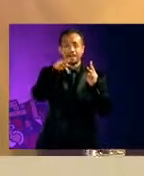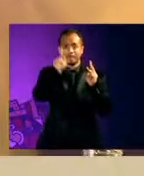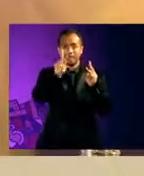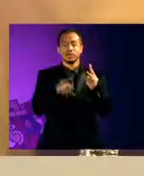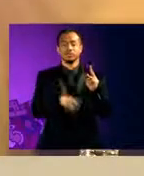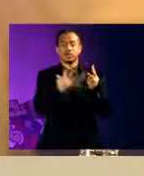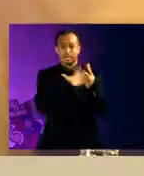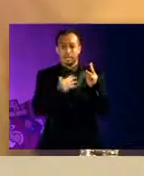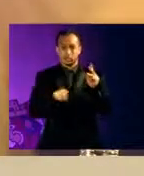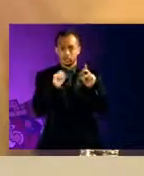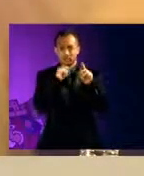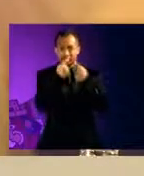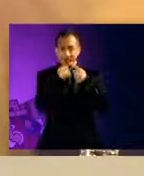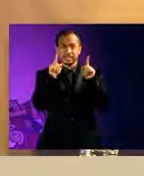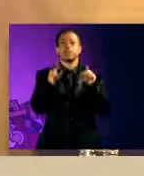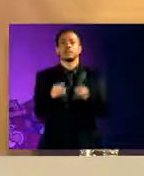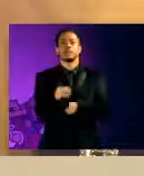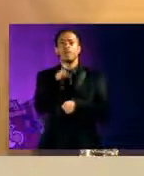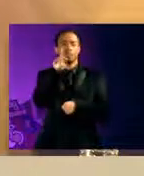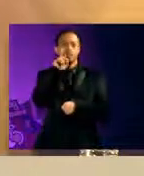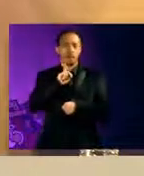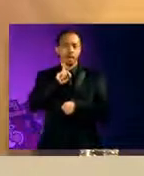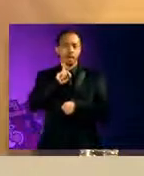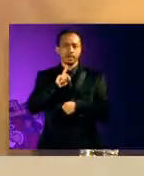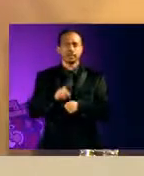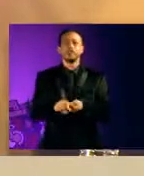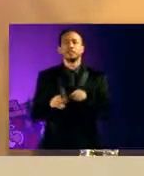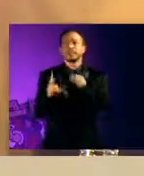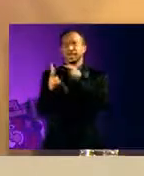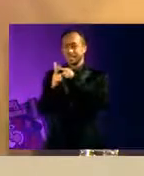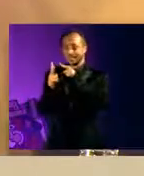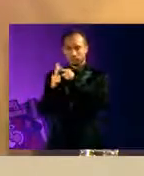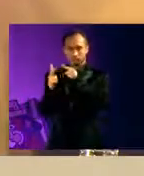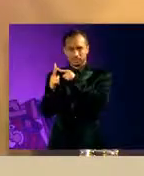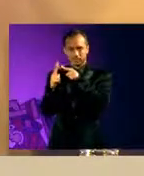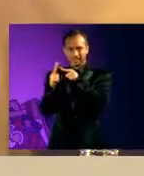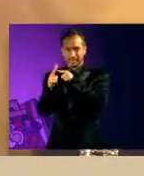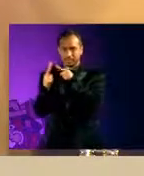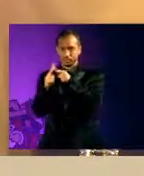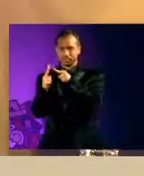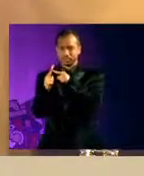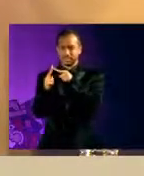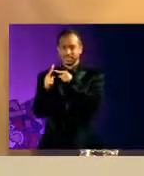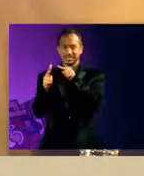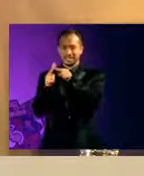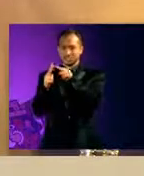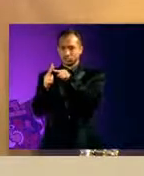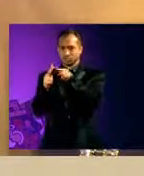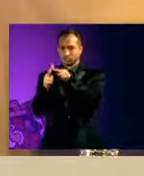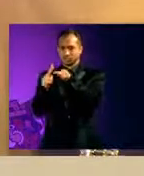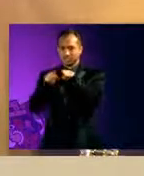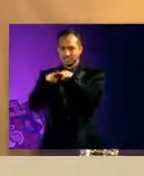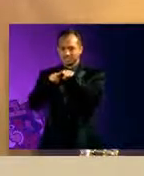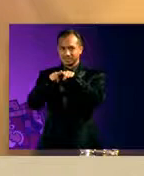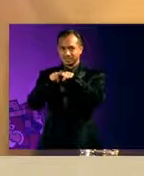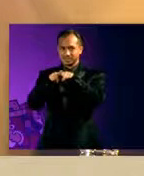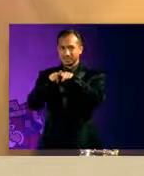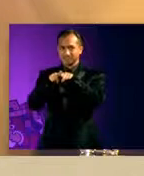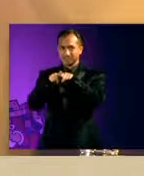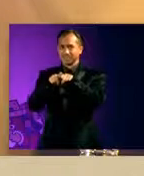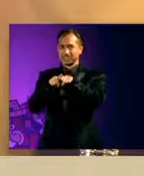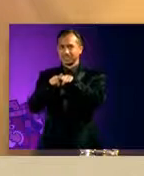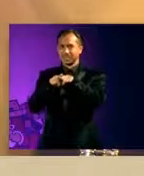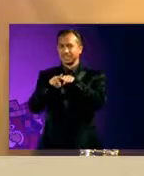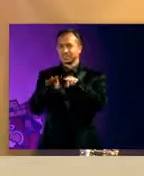malinche y hernán cortez fuera el primer ninguneado de américa y esta relación que tuvieron estos dos hermanos se me